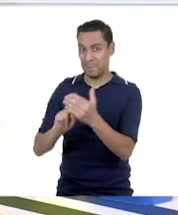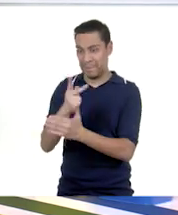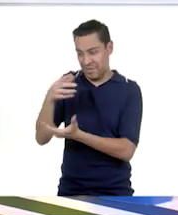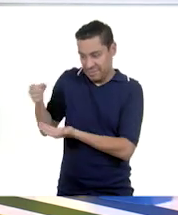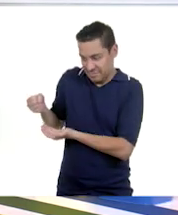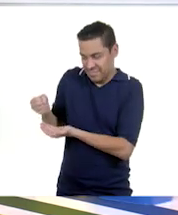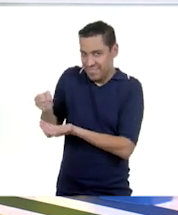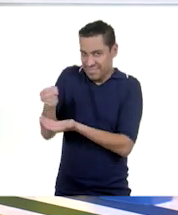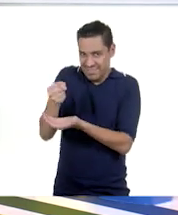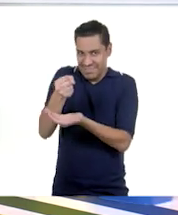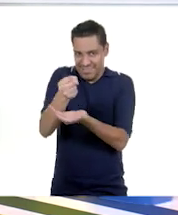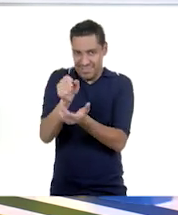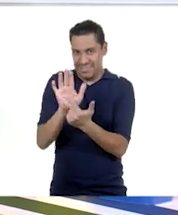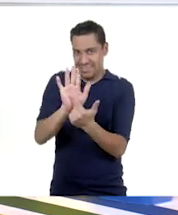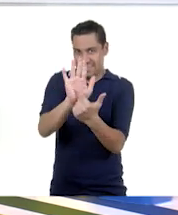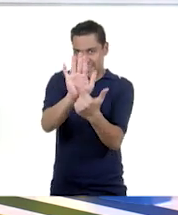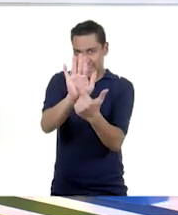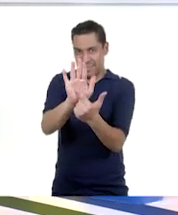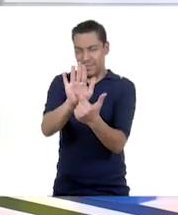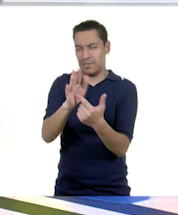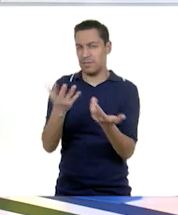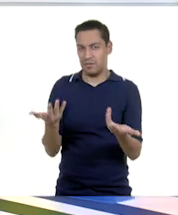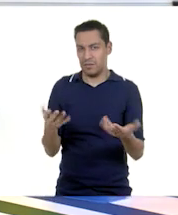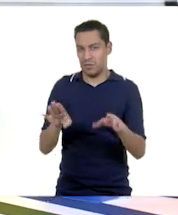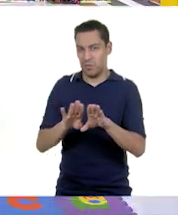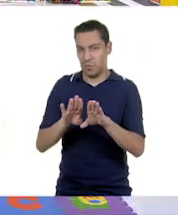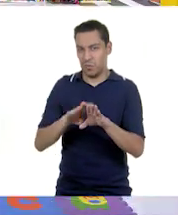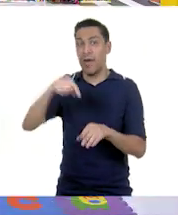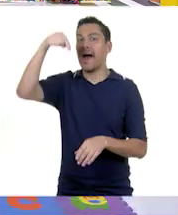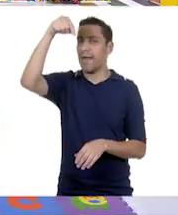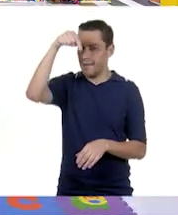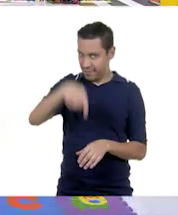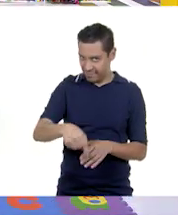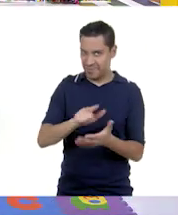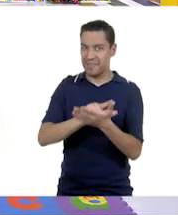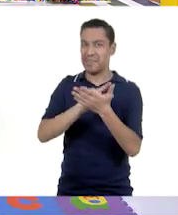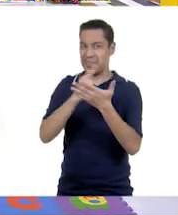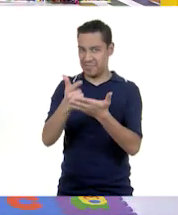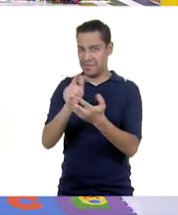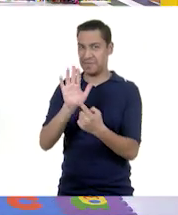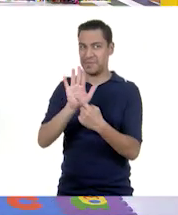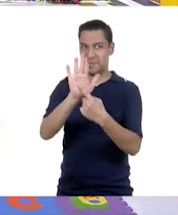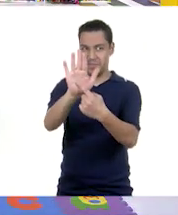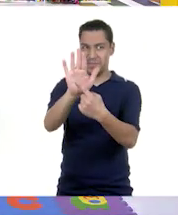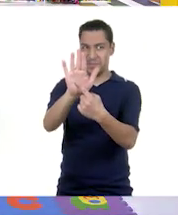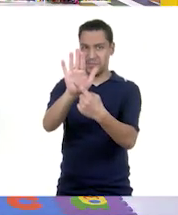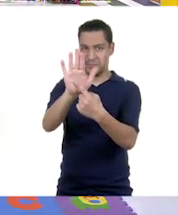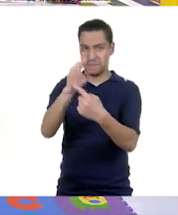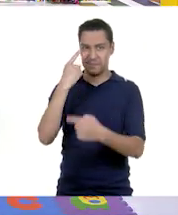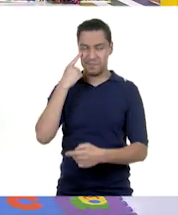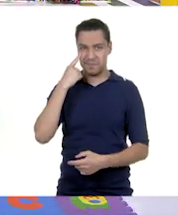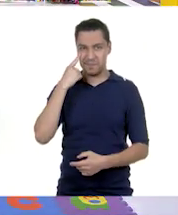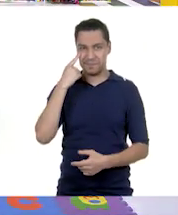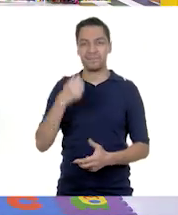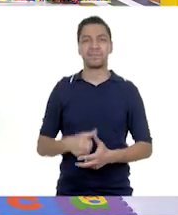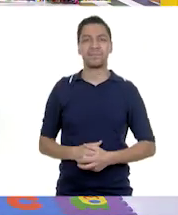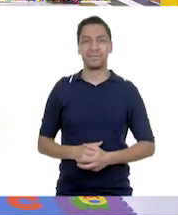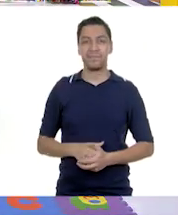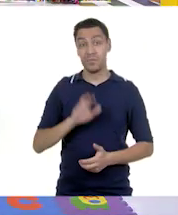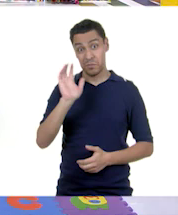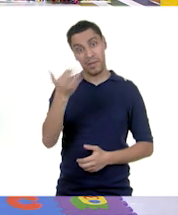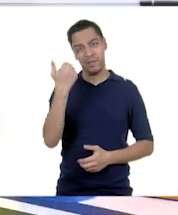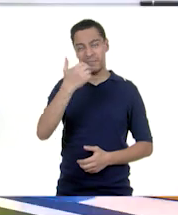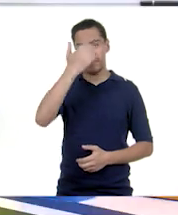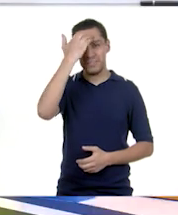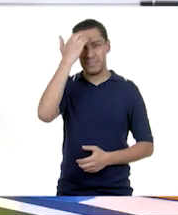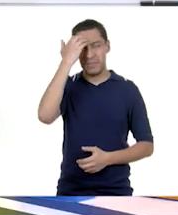forma muy especial en unos libros que tengo justamente aquí al frente. Ah, además de todas estas. Así es. Vamos a conocer